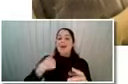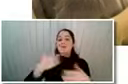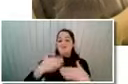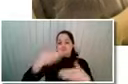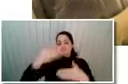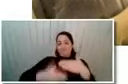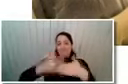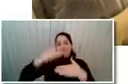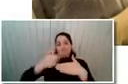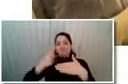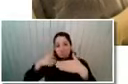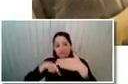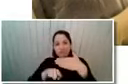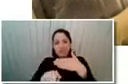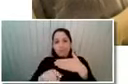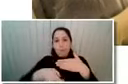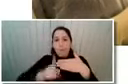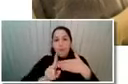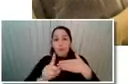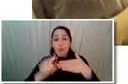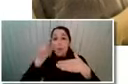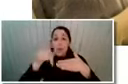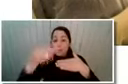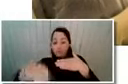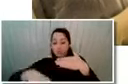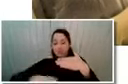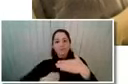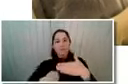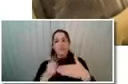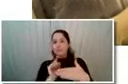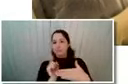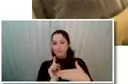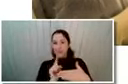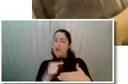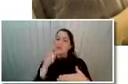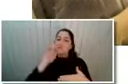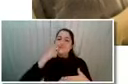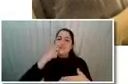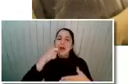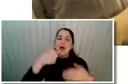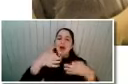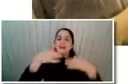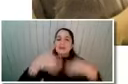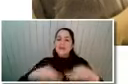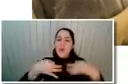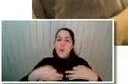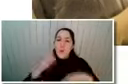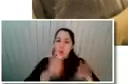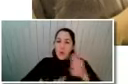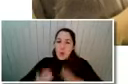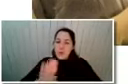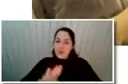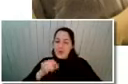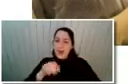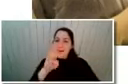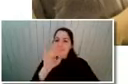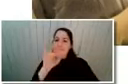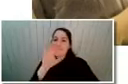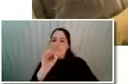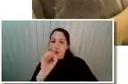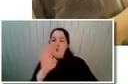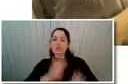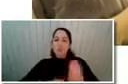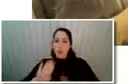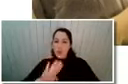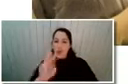la persona. Hay distintos niveles de bioseguridad. Este virus se trabaja con un nivel de bioseguridad 2.